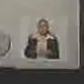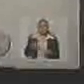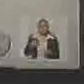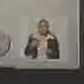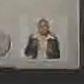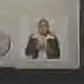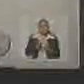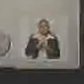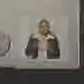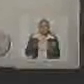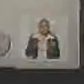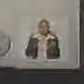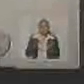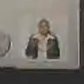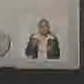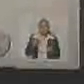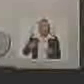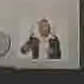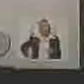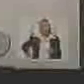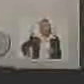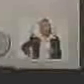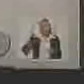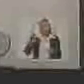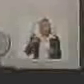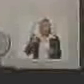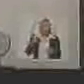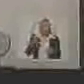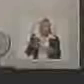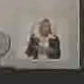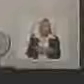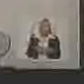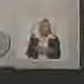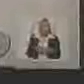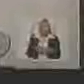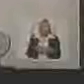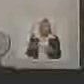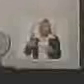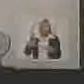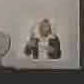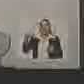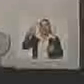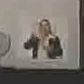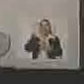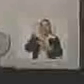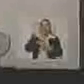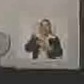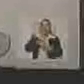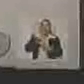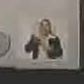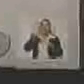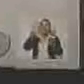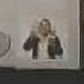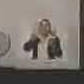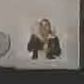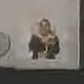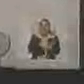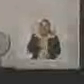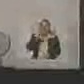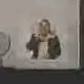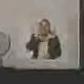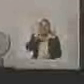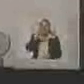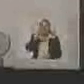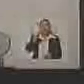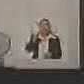de gobierno será fundamentalmente con el enfoque transversal de los derechos humanos y con enfoque de género.